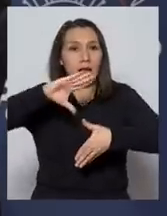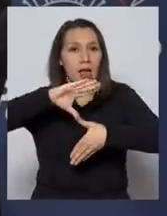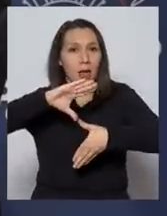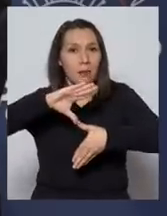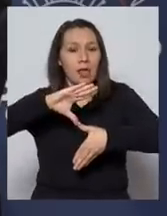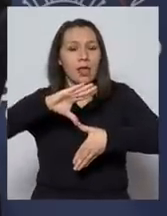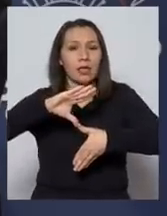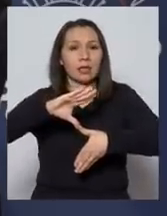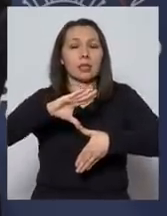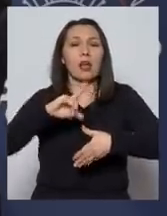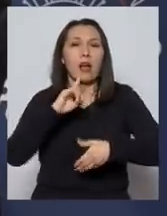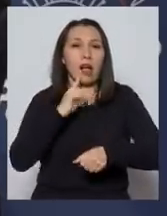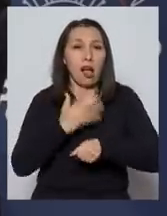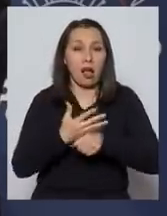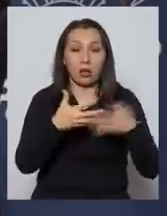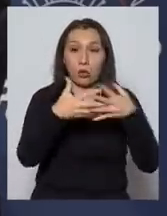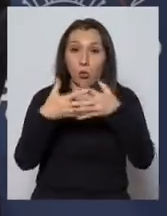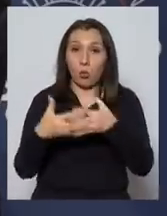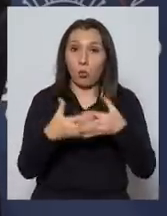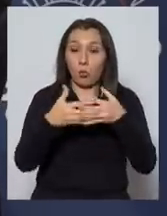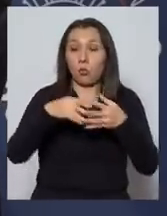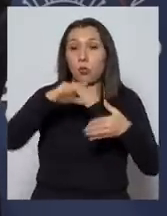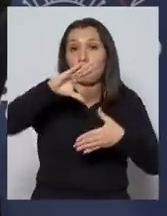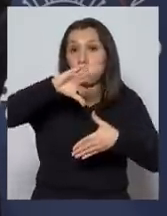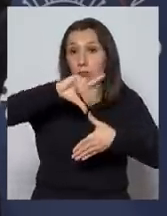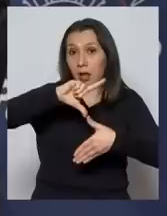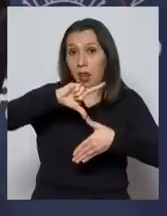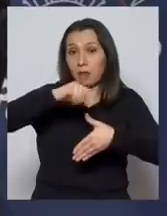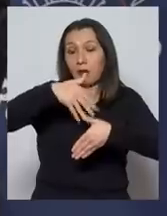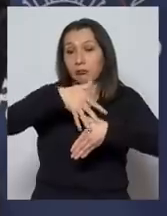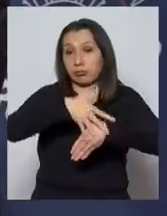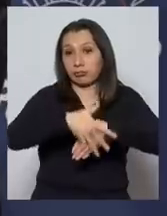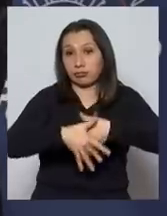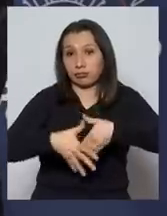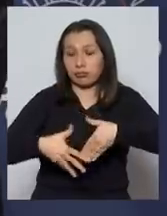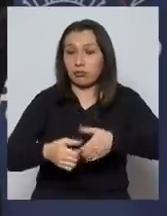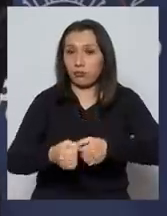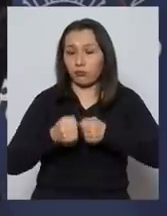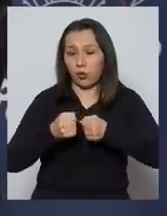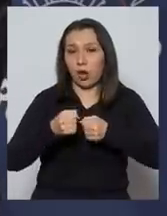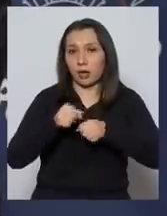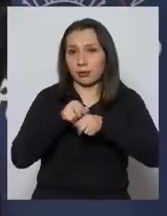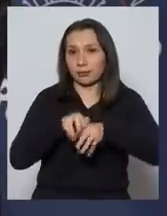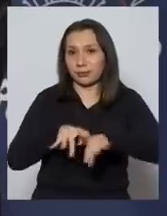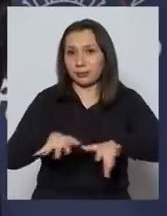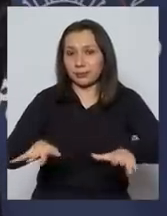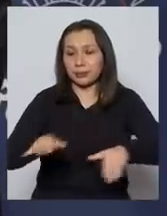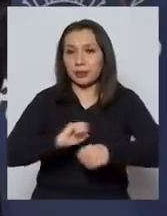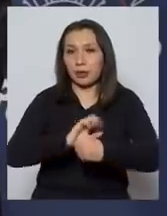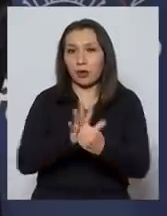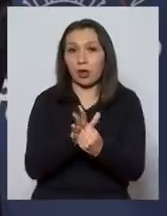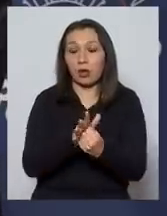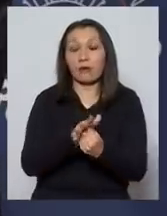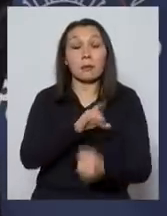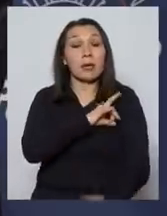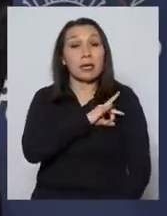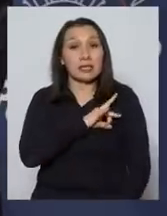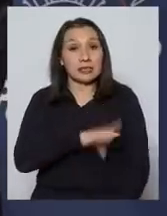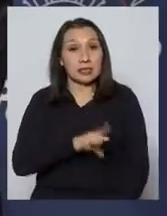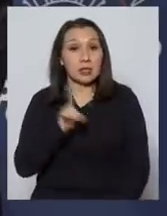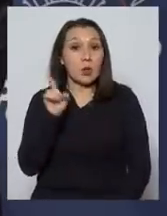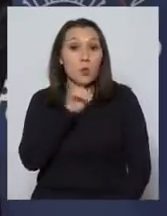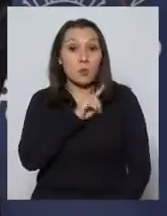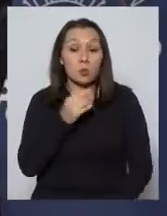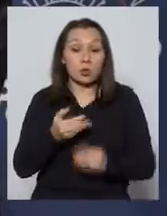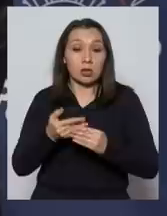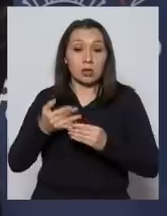Américas, donde Estados Unidos y los países de Latinoamérica está golpeando fuertemente. La situación de nuestro país en las